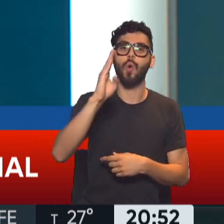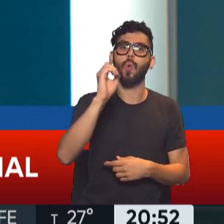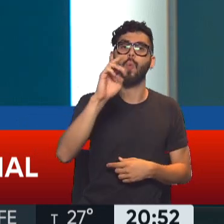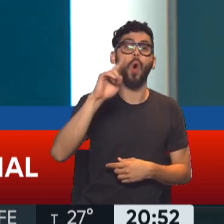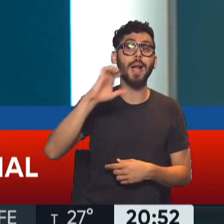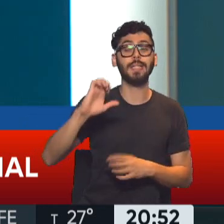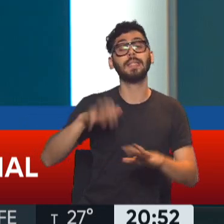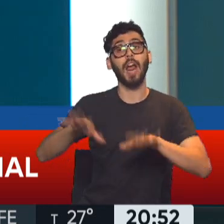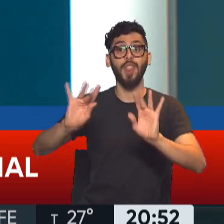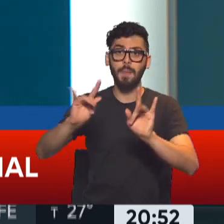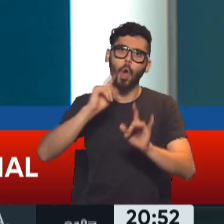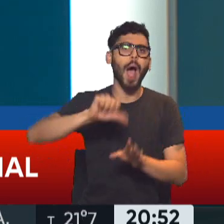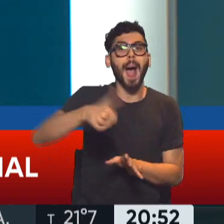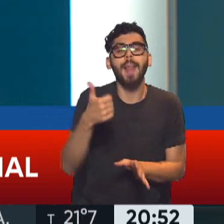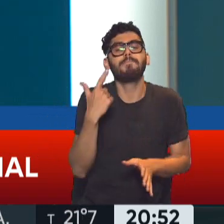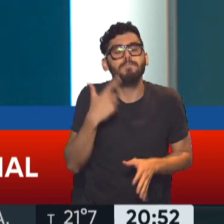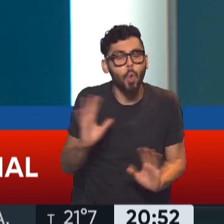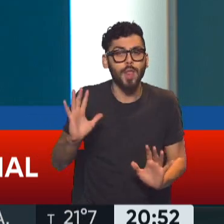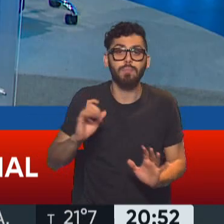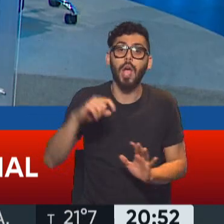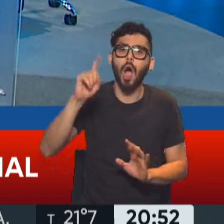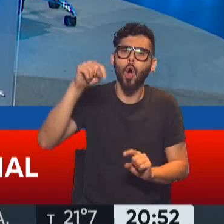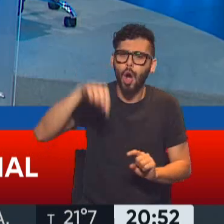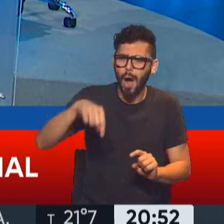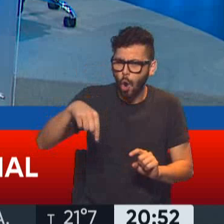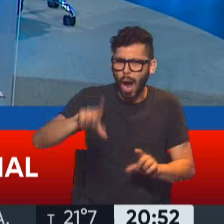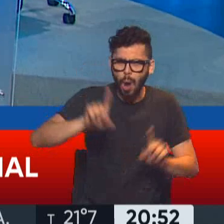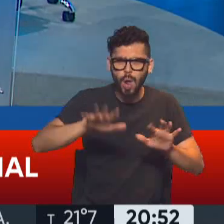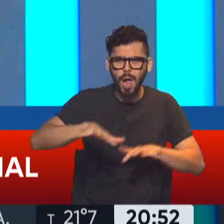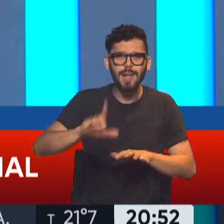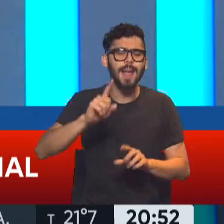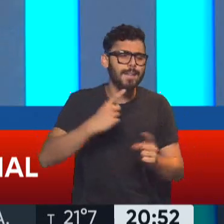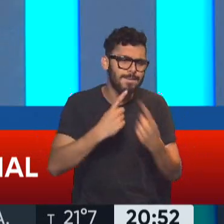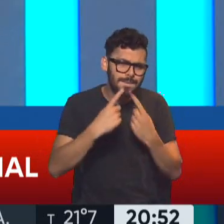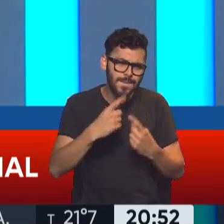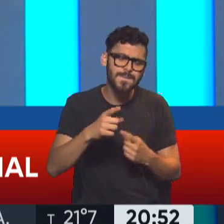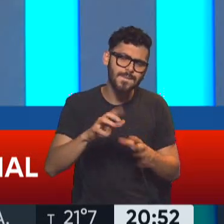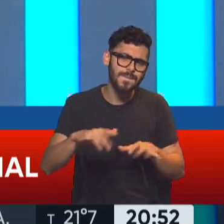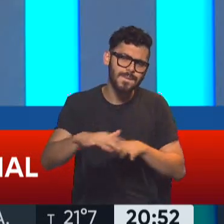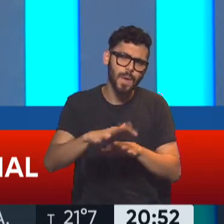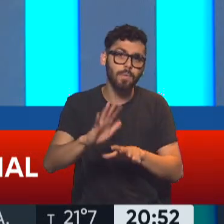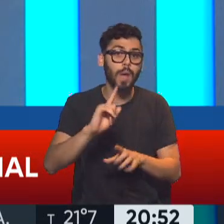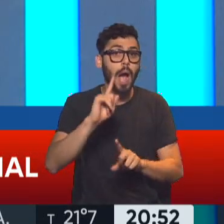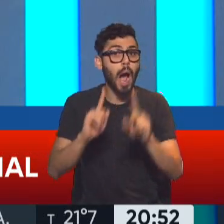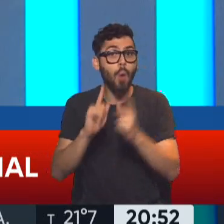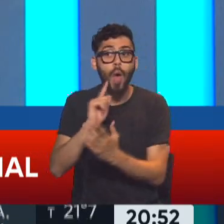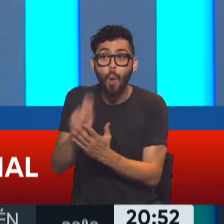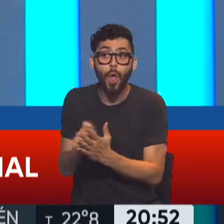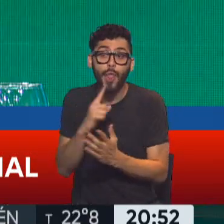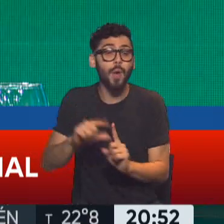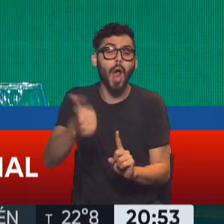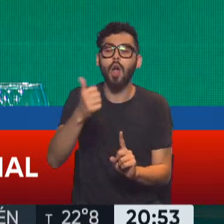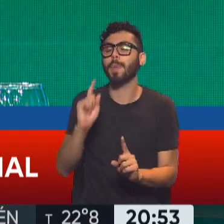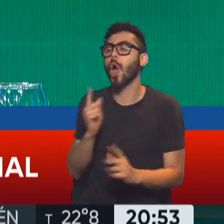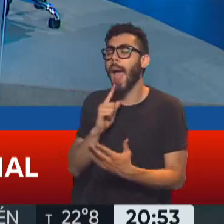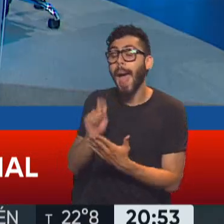de ganar todavía hoy, porque ya ha habido algunas manifestaciones. Hay algún sondeo. Ya hay encuestas que lo dan ganador. Bueno, pero las encuestas...